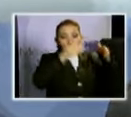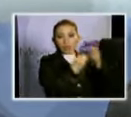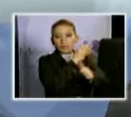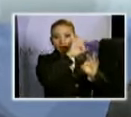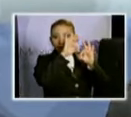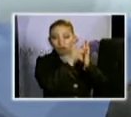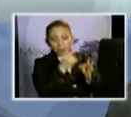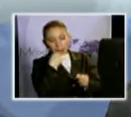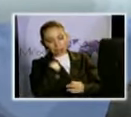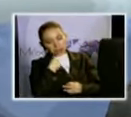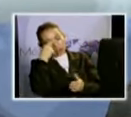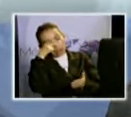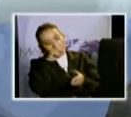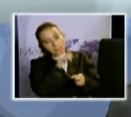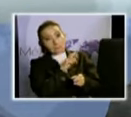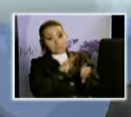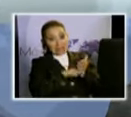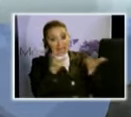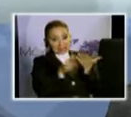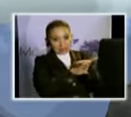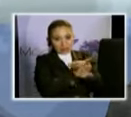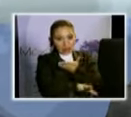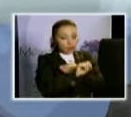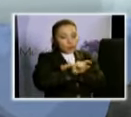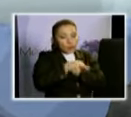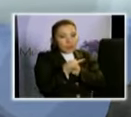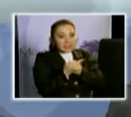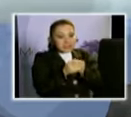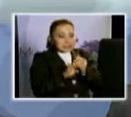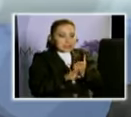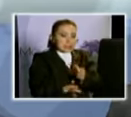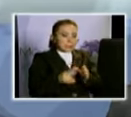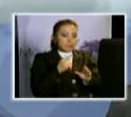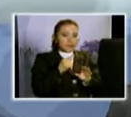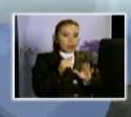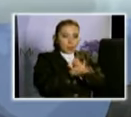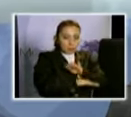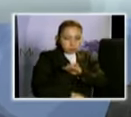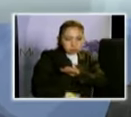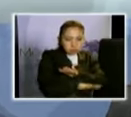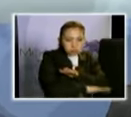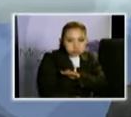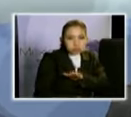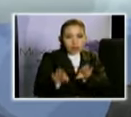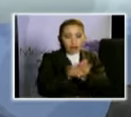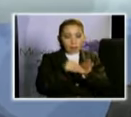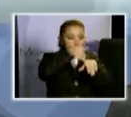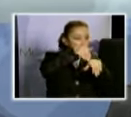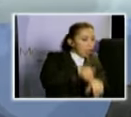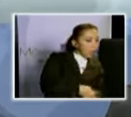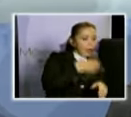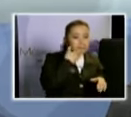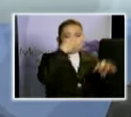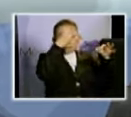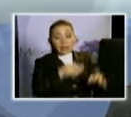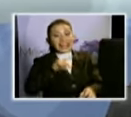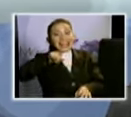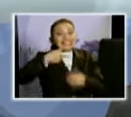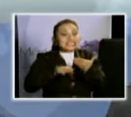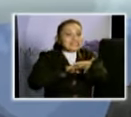de concebir y llevar a cabo la prevención, que no es la prevención a una sustancia, a un comportamiento, es